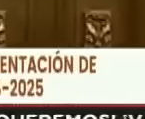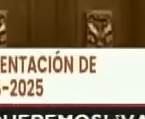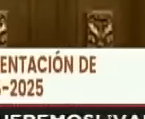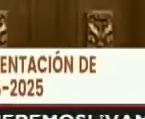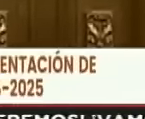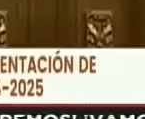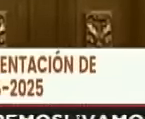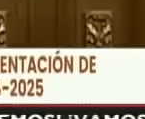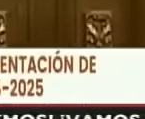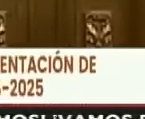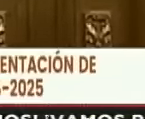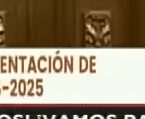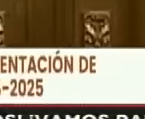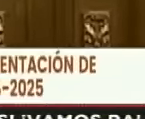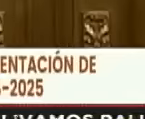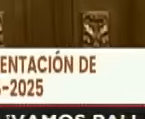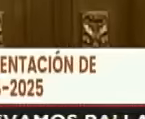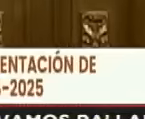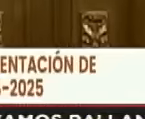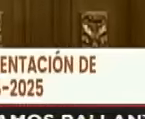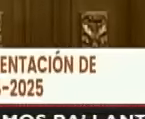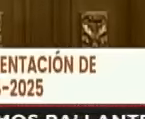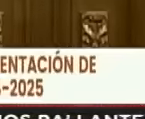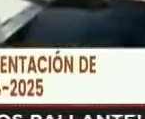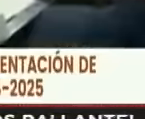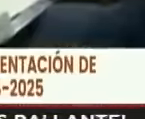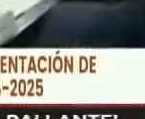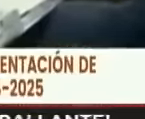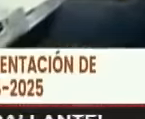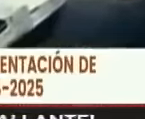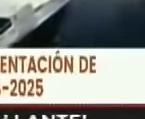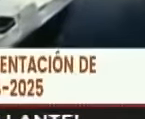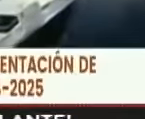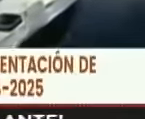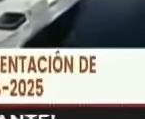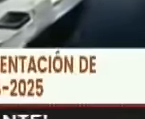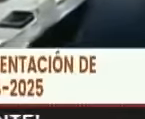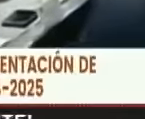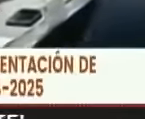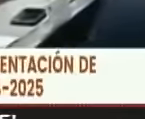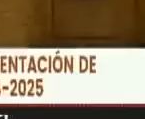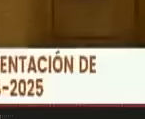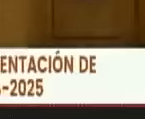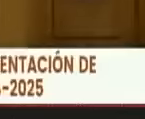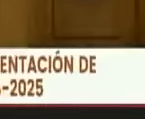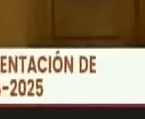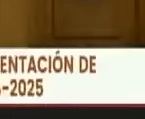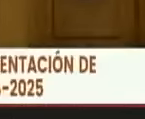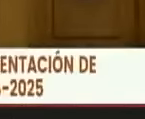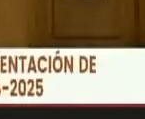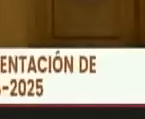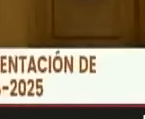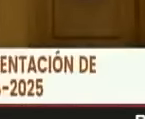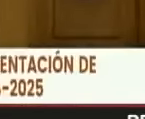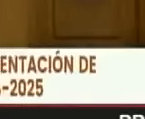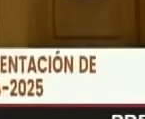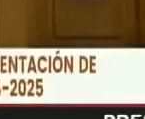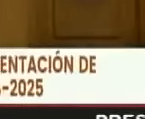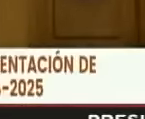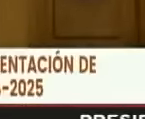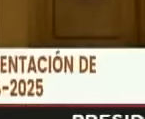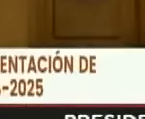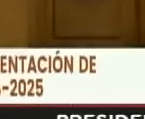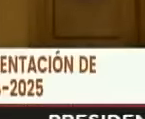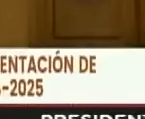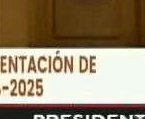reglamento interno de la Asamblea Nacional. Feliz año para ustedes, para sus familiares, para sus